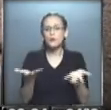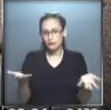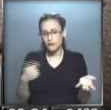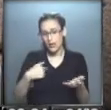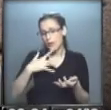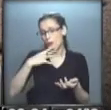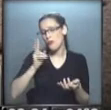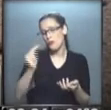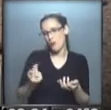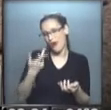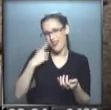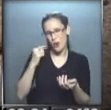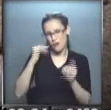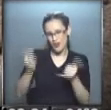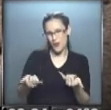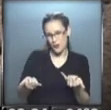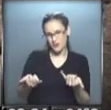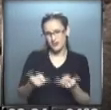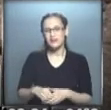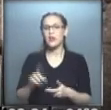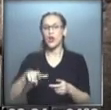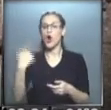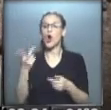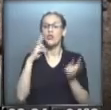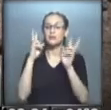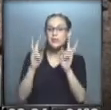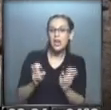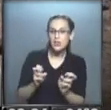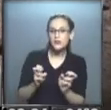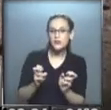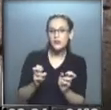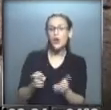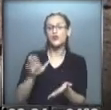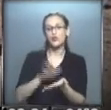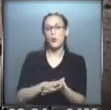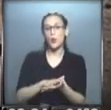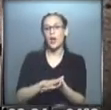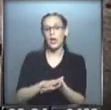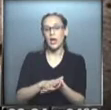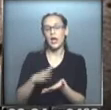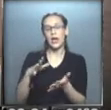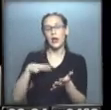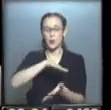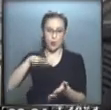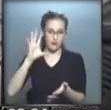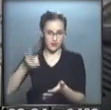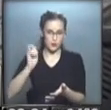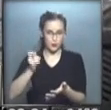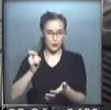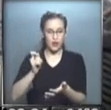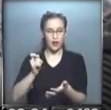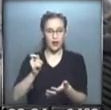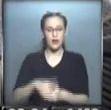víctima, inhabilitándola para otras pericias técnicas, y la condena del Tribunal Oral 16 de la capital fue menor a la solicitada